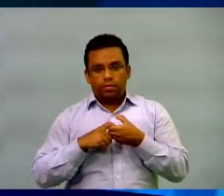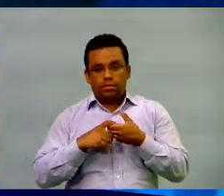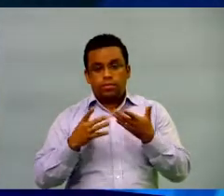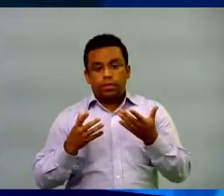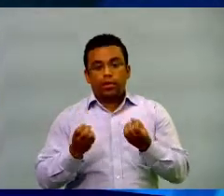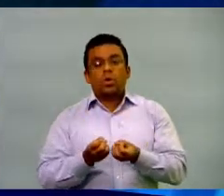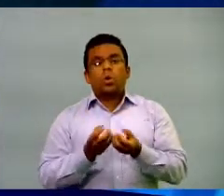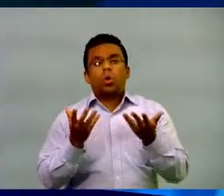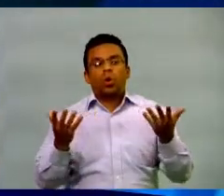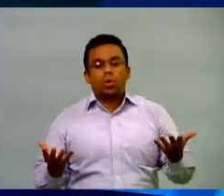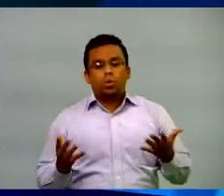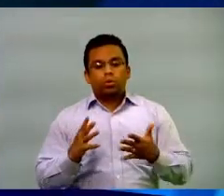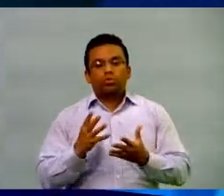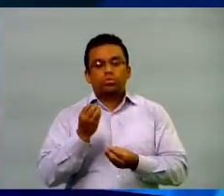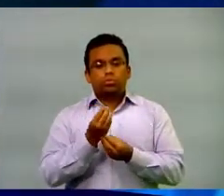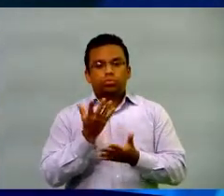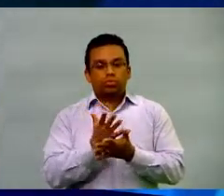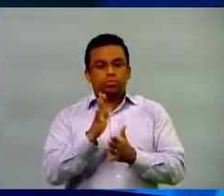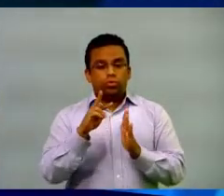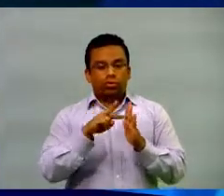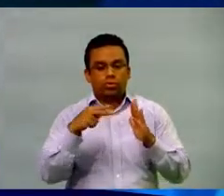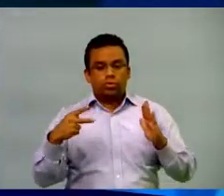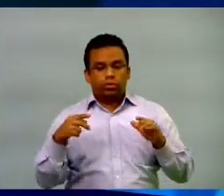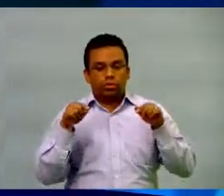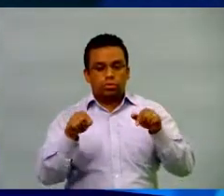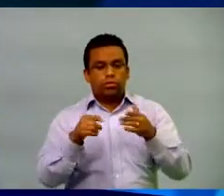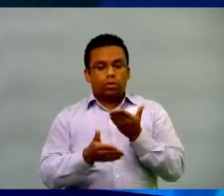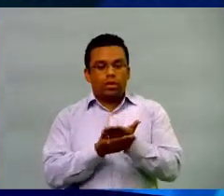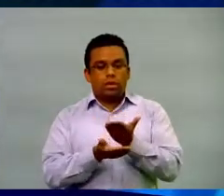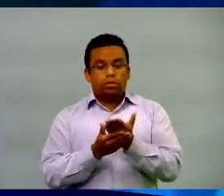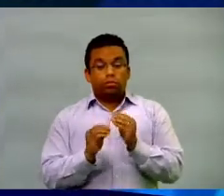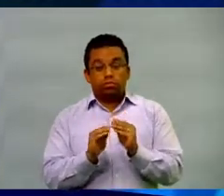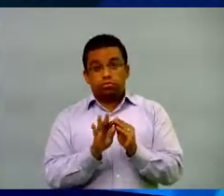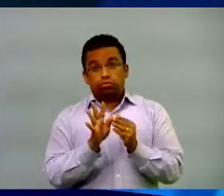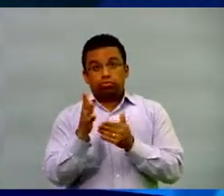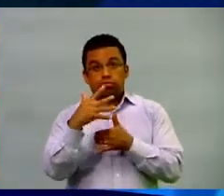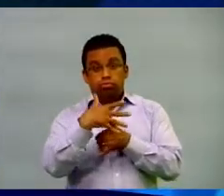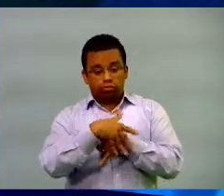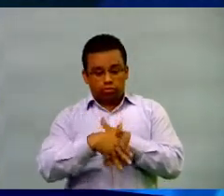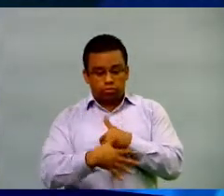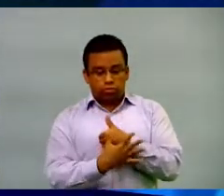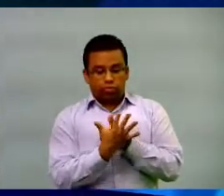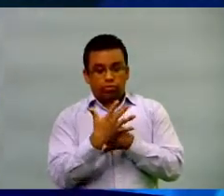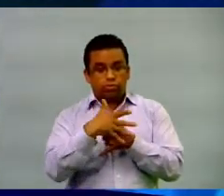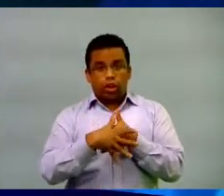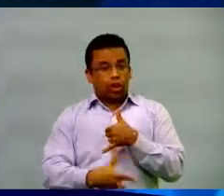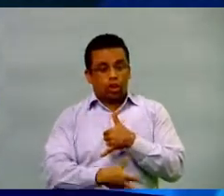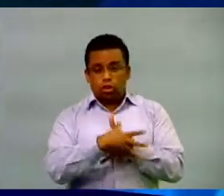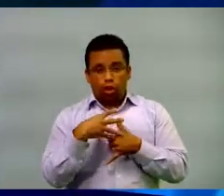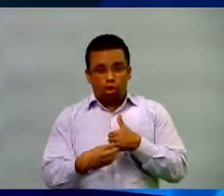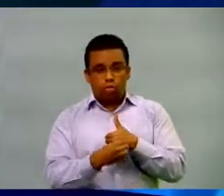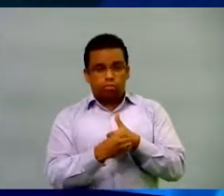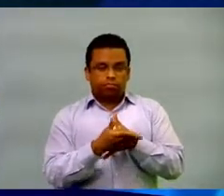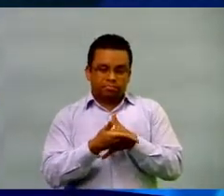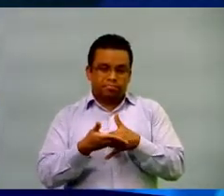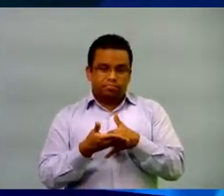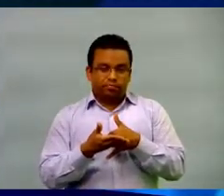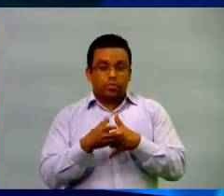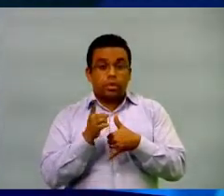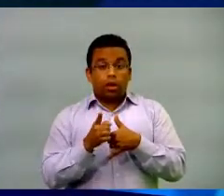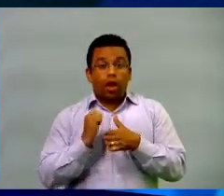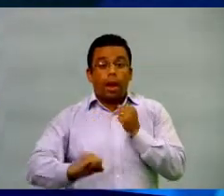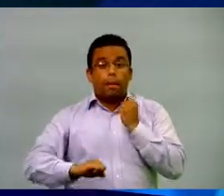En una estructura tecnológica que lo que quiere abarcar es la gran mayoría del país, esto apoyado por el